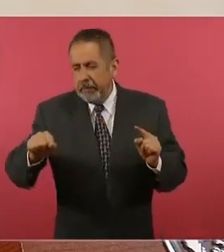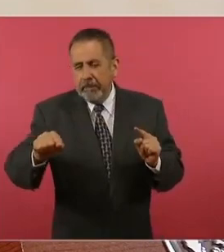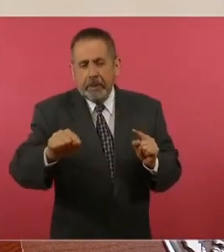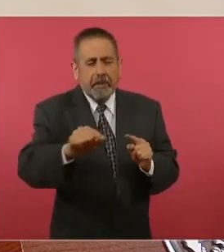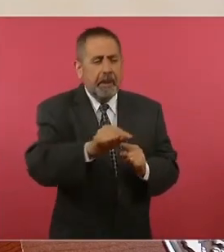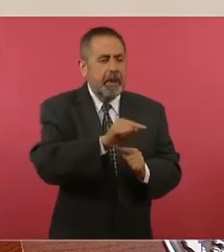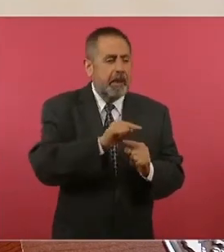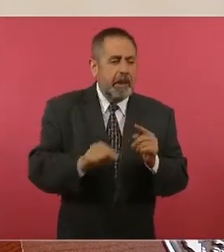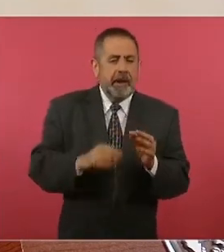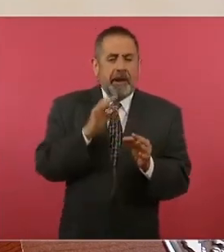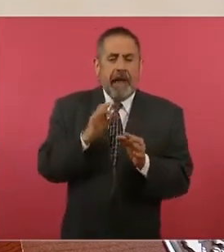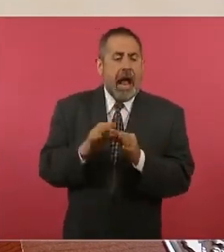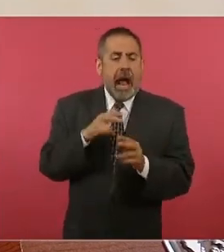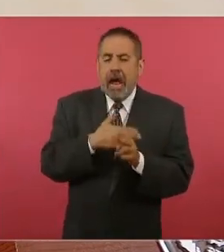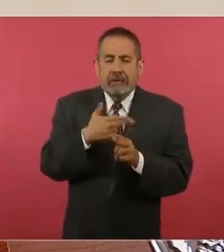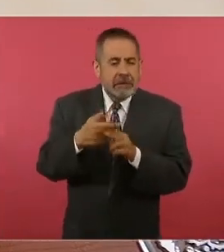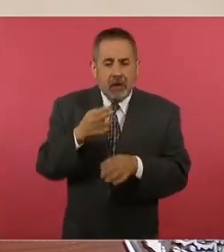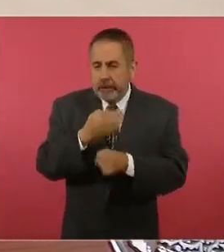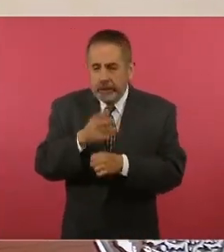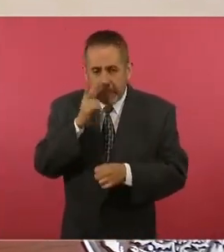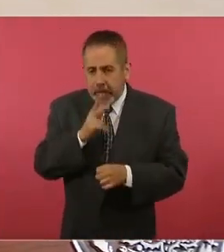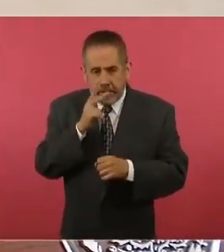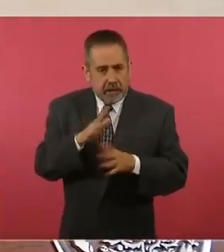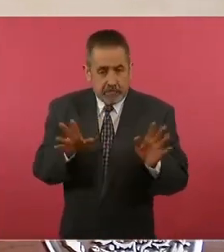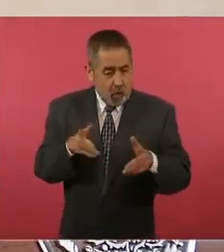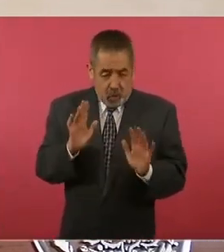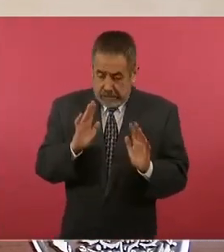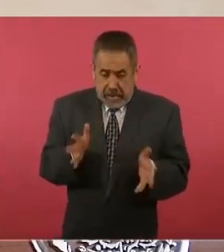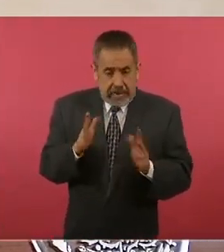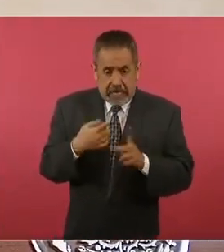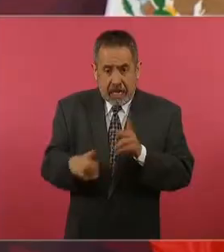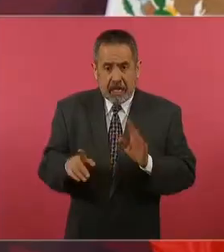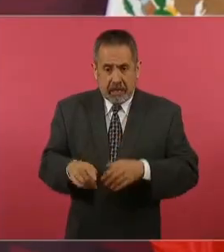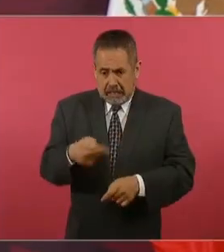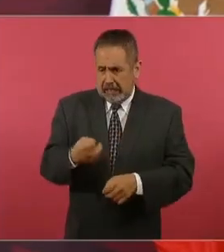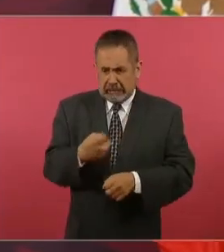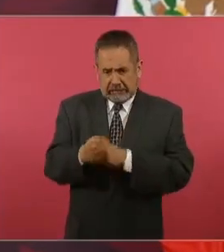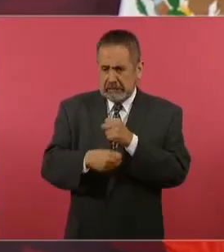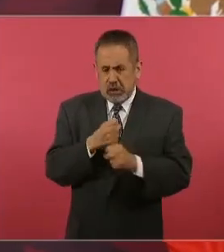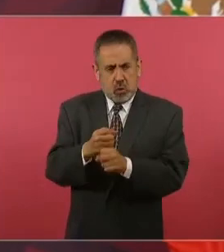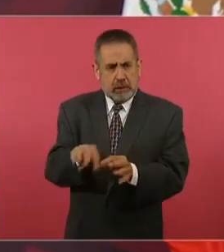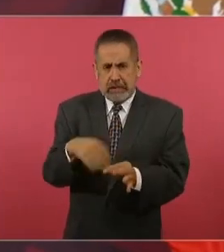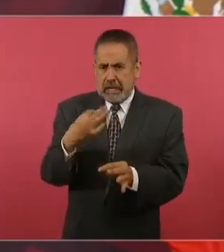y luego entra el otro, pero ya ese año va a estar.